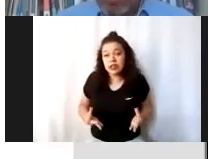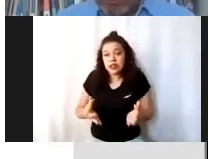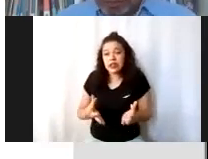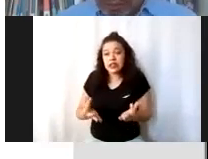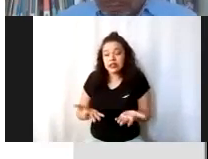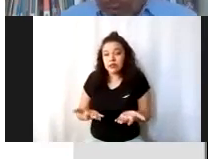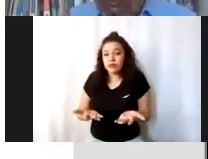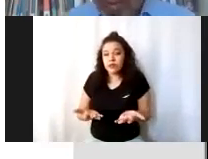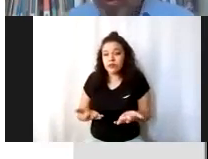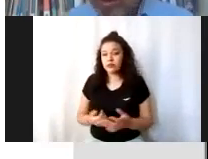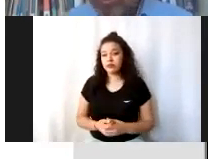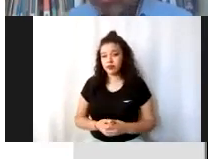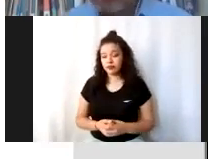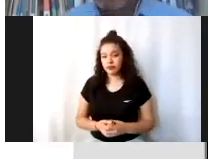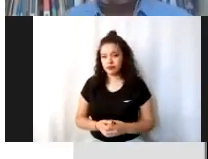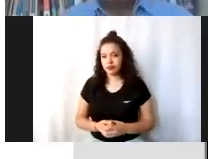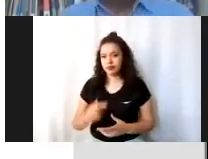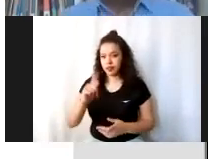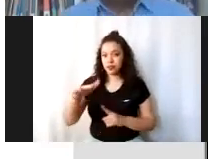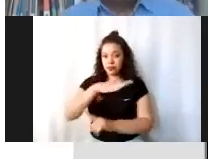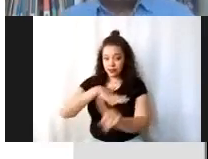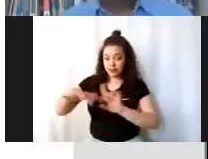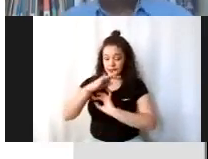biométrico. Pero en esas circunstancias,